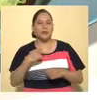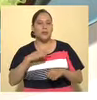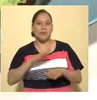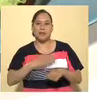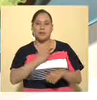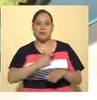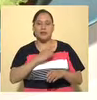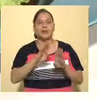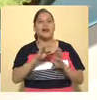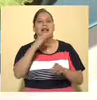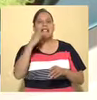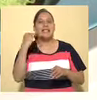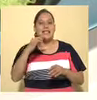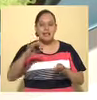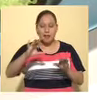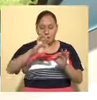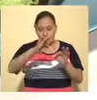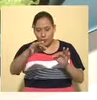como a unas rajitas.